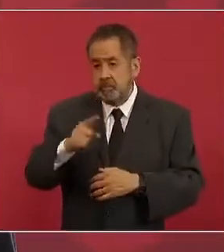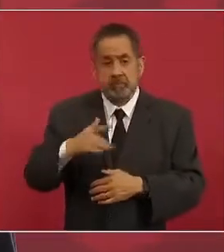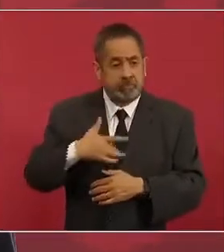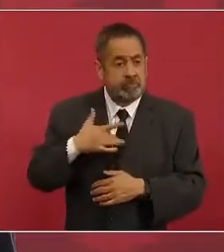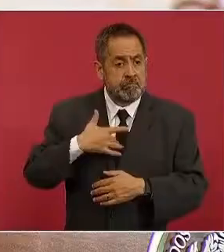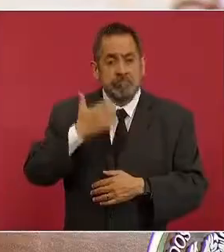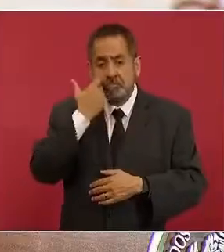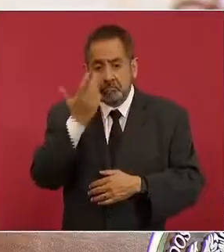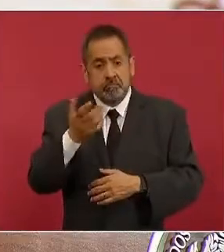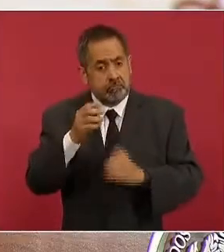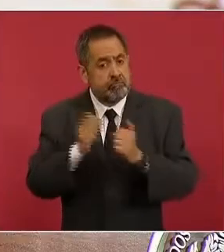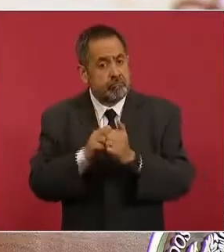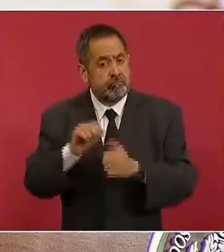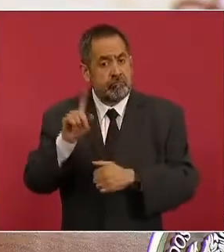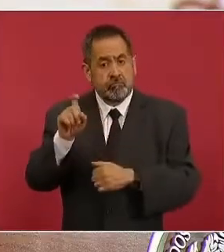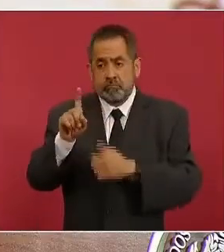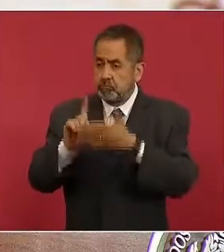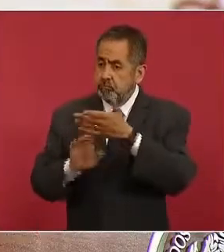hidroeléctricas.